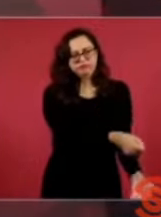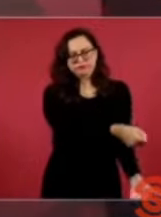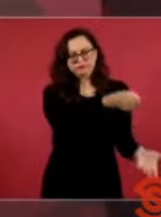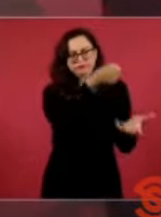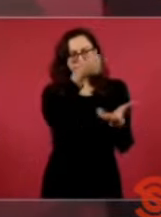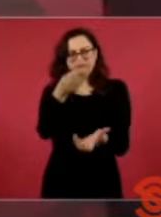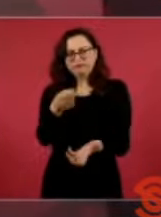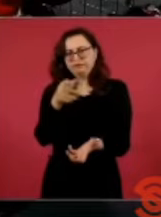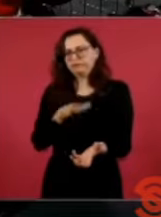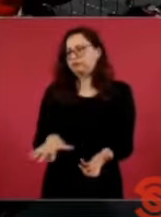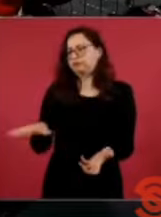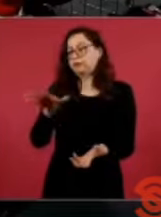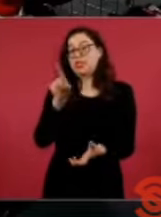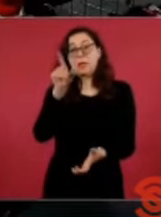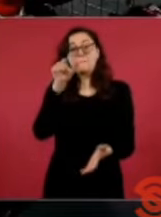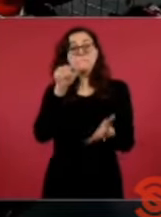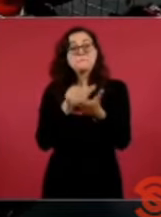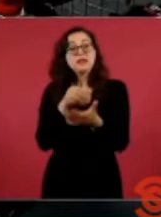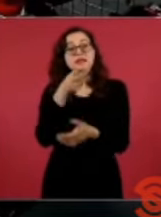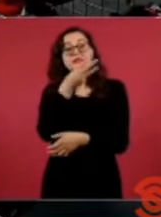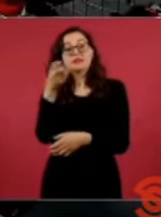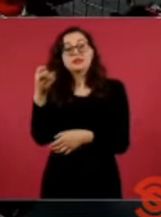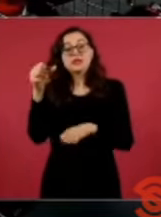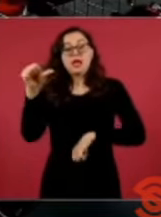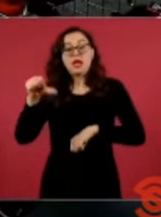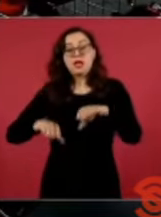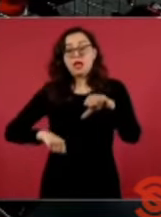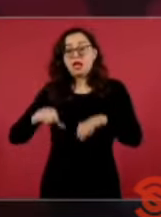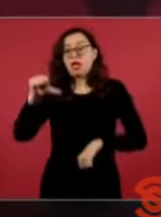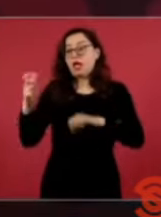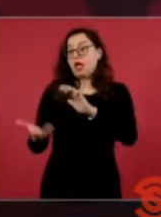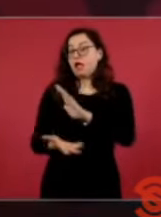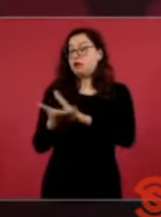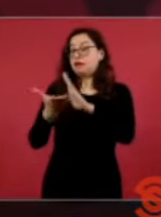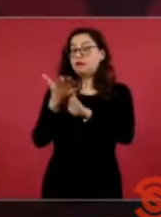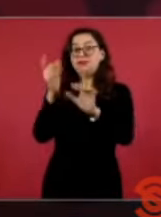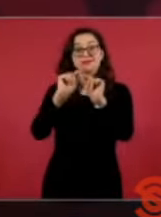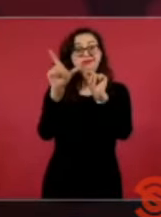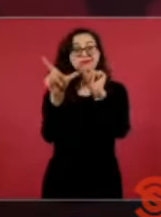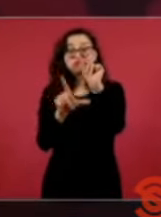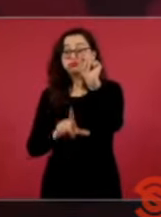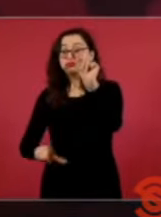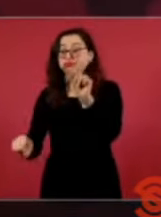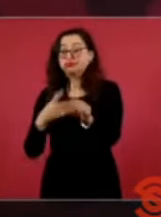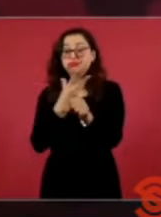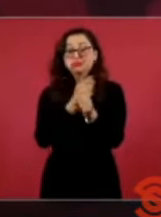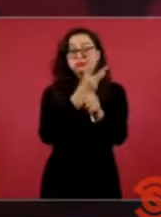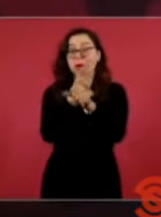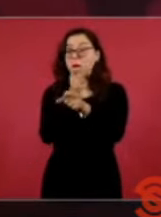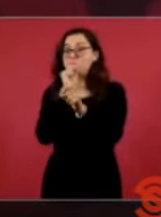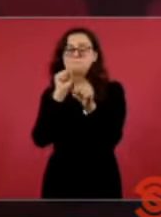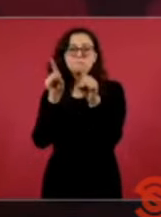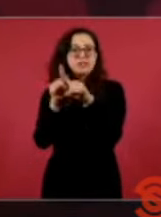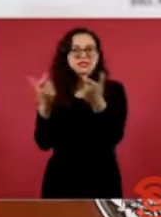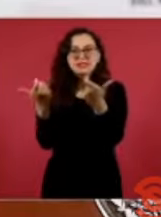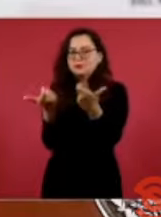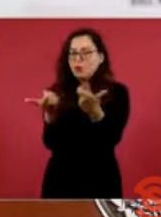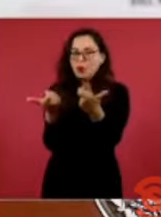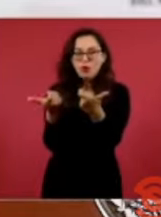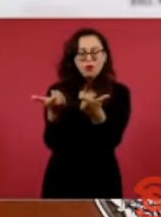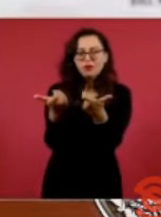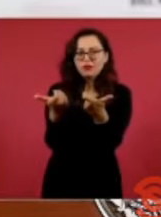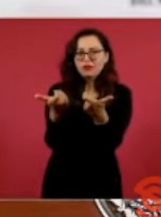obras? 1,300 obras en distintas partes. Y les pongo el ejemplo